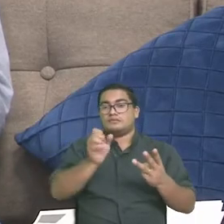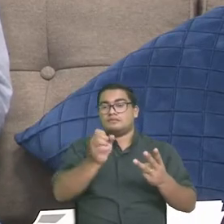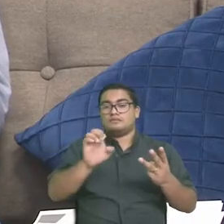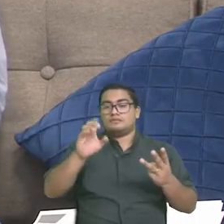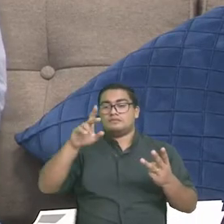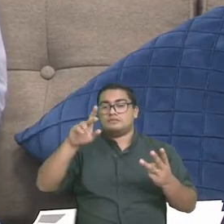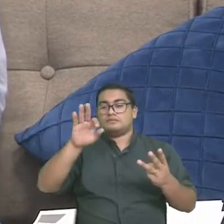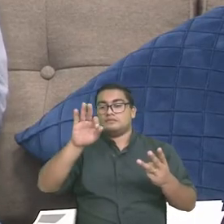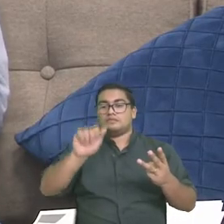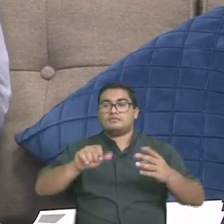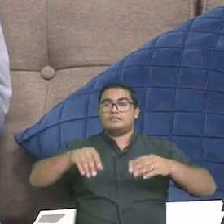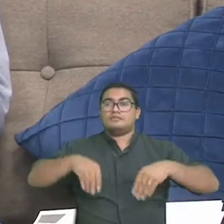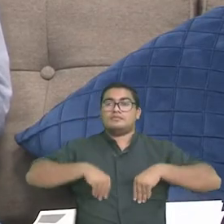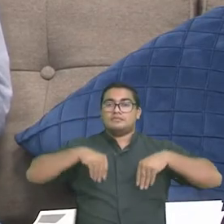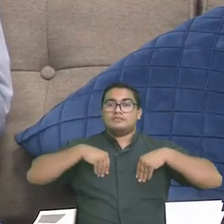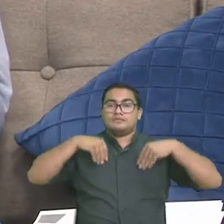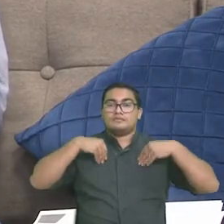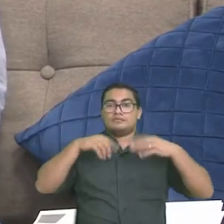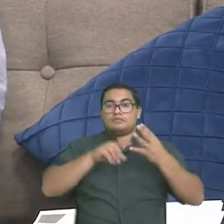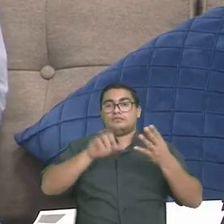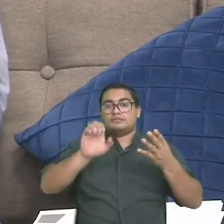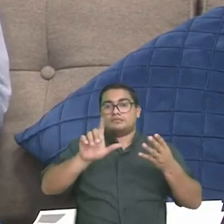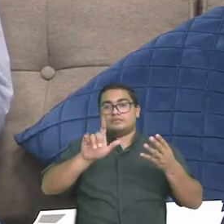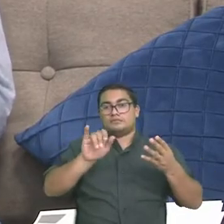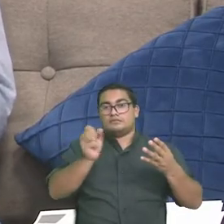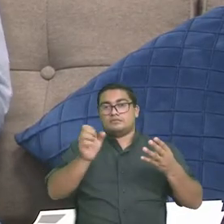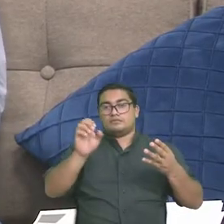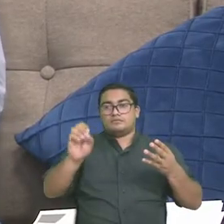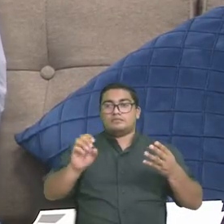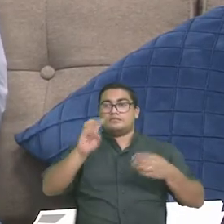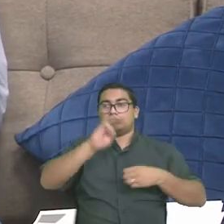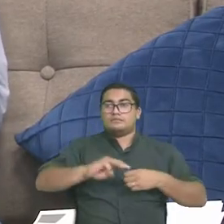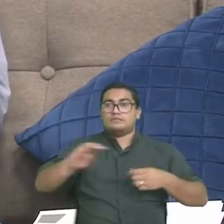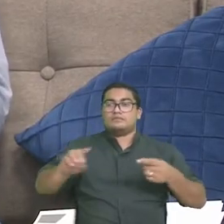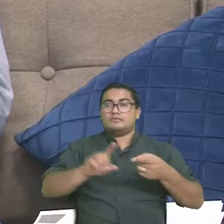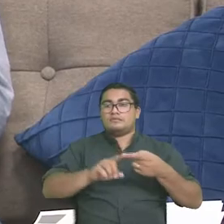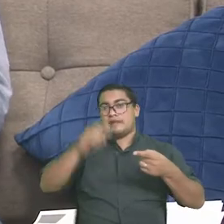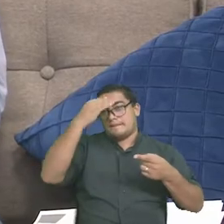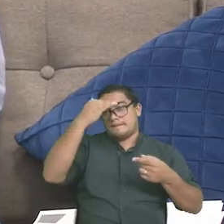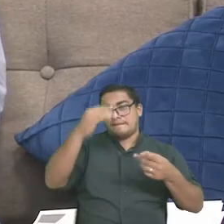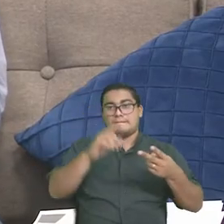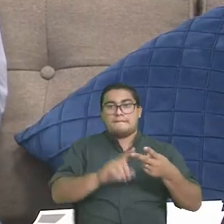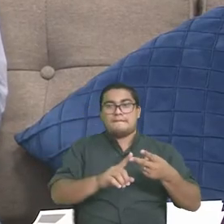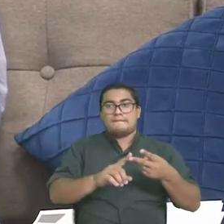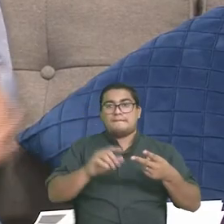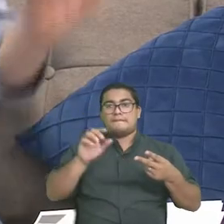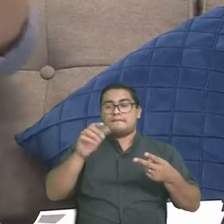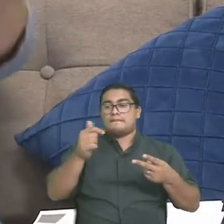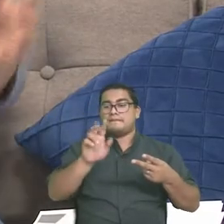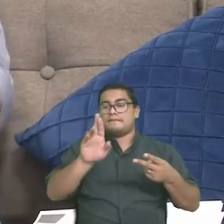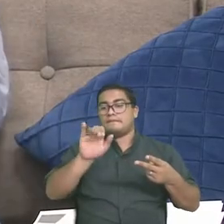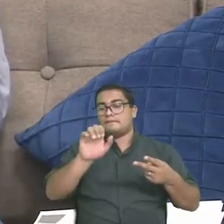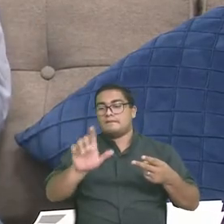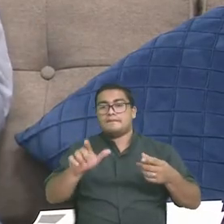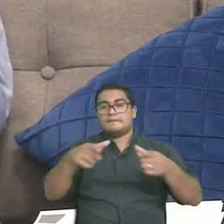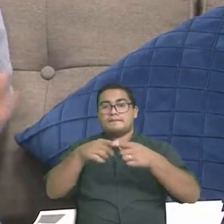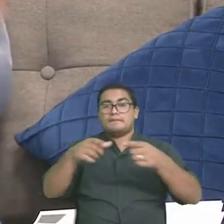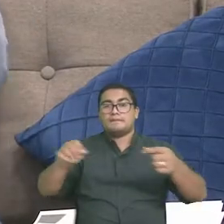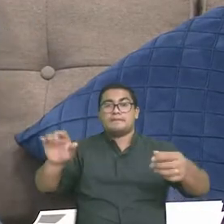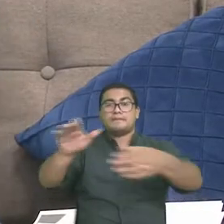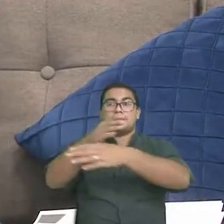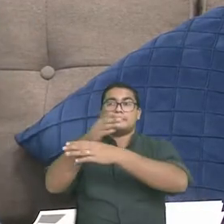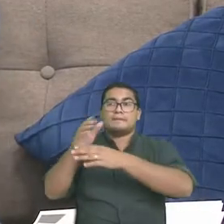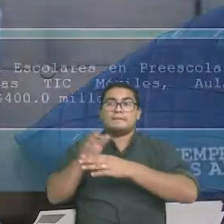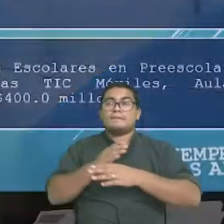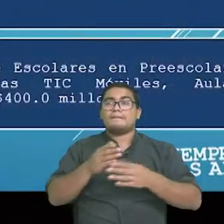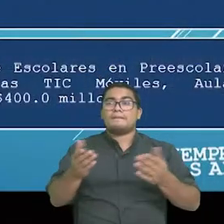Juigalpa, el Eliseo Picado de Matagalpa, el Ramírez Goriena, el Experimental México, el Maestro Gabriel. Anda a ver todos esos colegios.